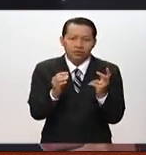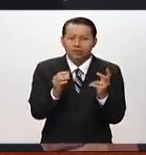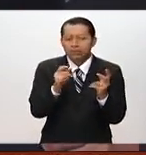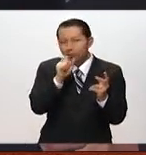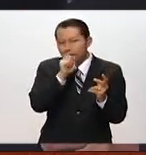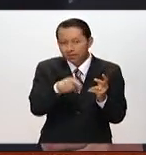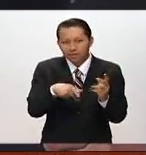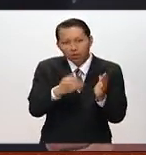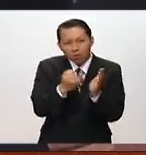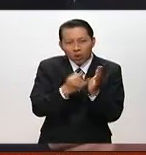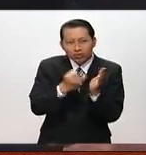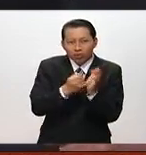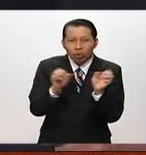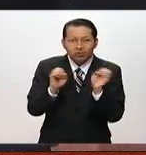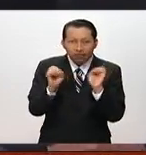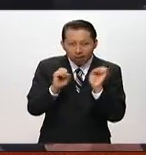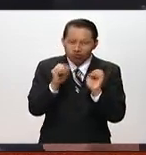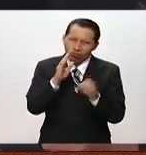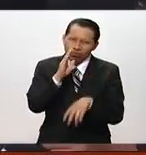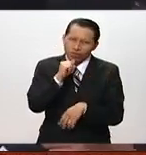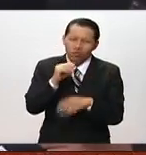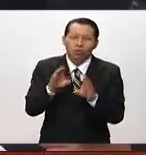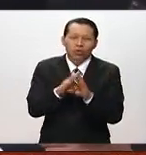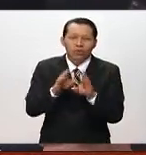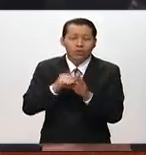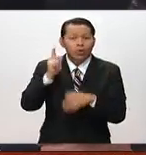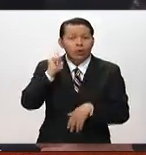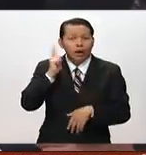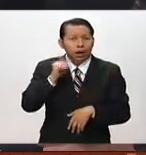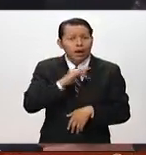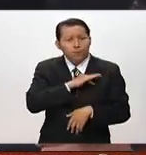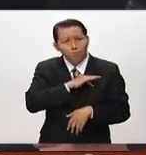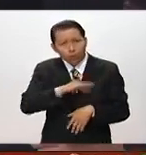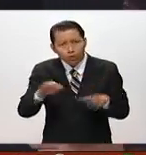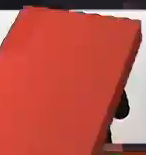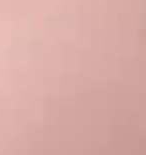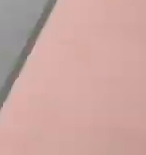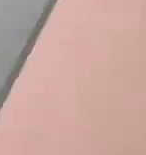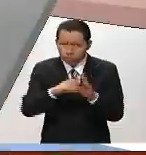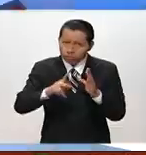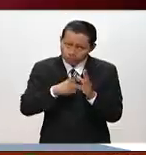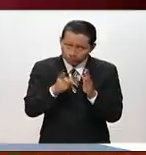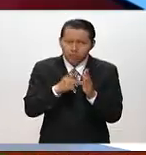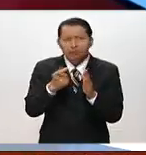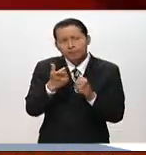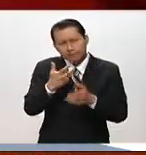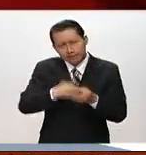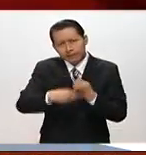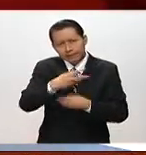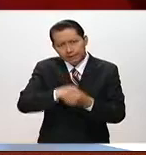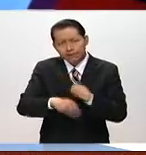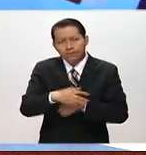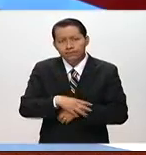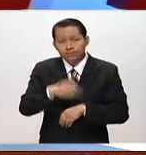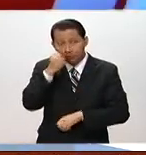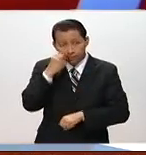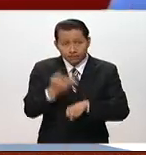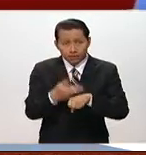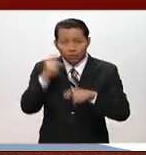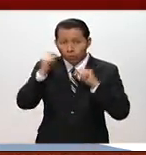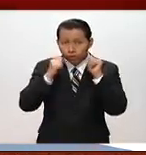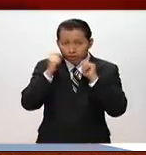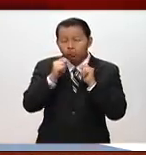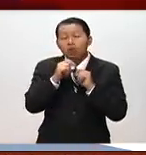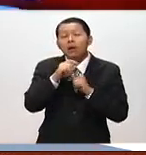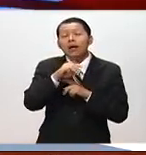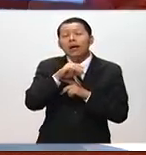de impuestos. Esperemos que se pueda resolver una reactivación económica. Justamente el secretario de Turismo, Enrique de la